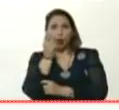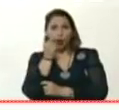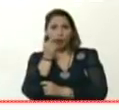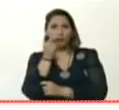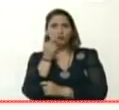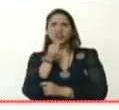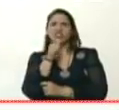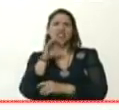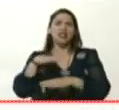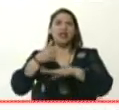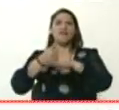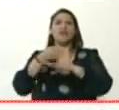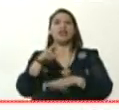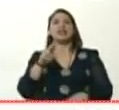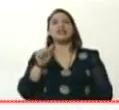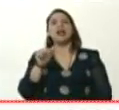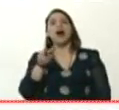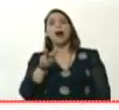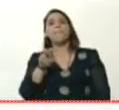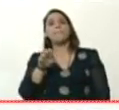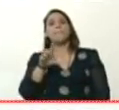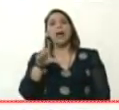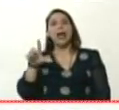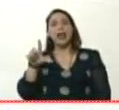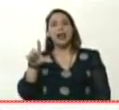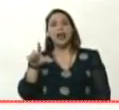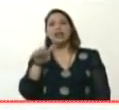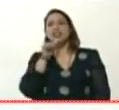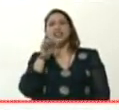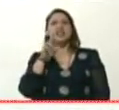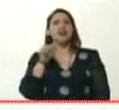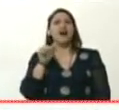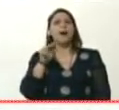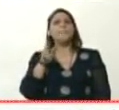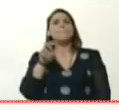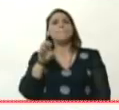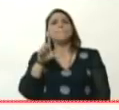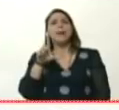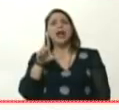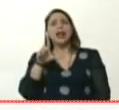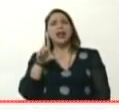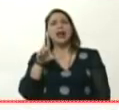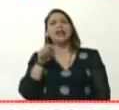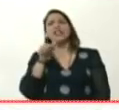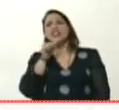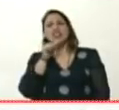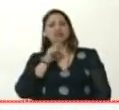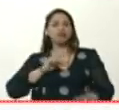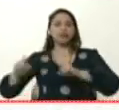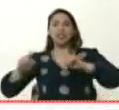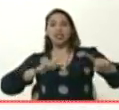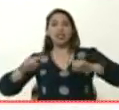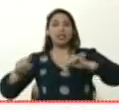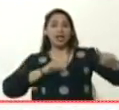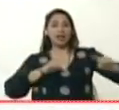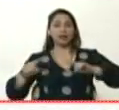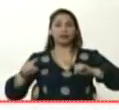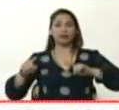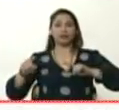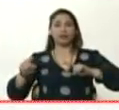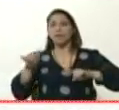El jefe de Ravel. ¿Quién es Ravel? El que dirige los medios de Juanito Limaña. Es una banda.